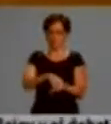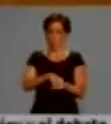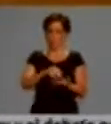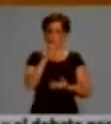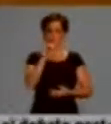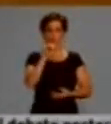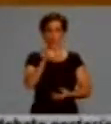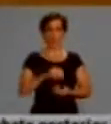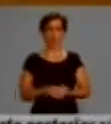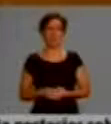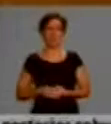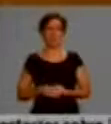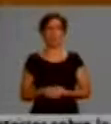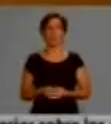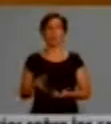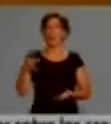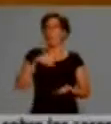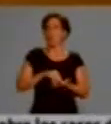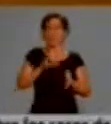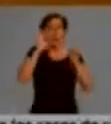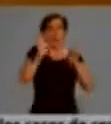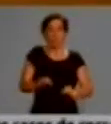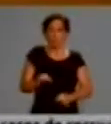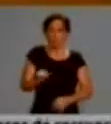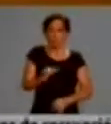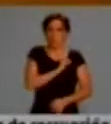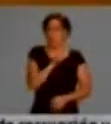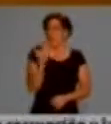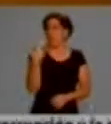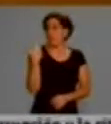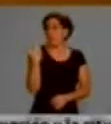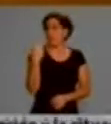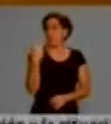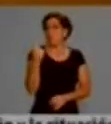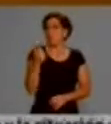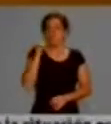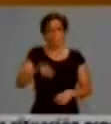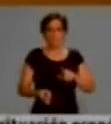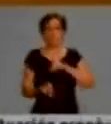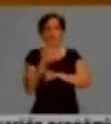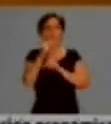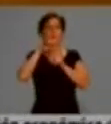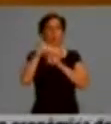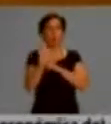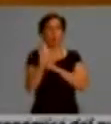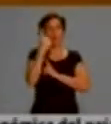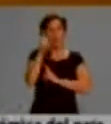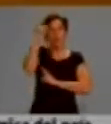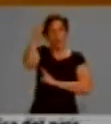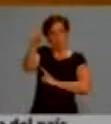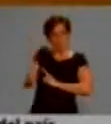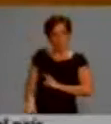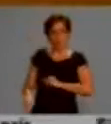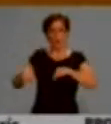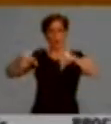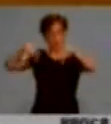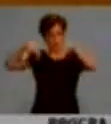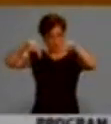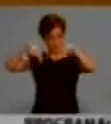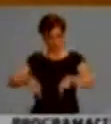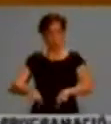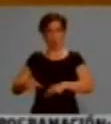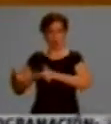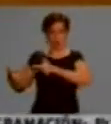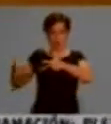Además, estaba muy reciente un episodio en el que una persona que hoy con toda justicia se sienta